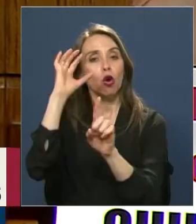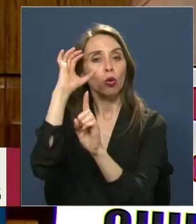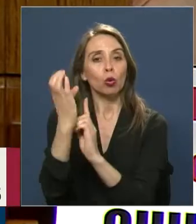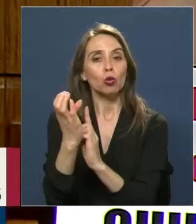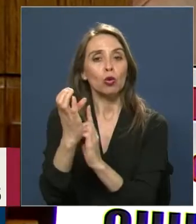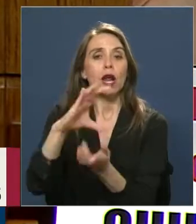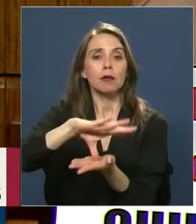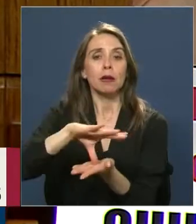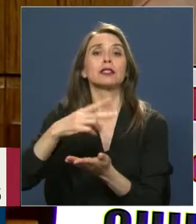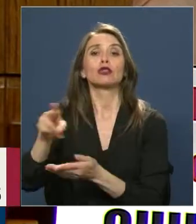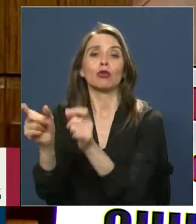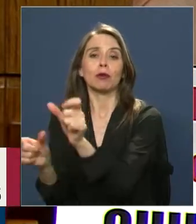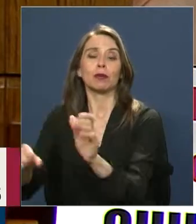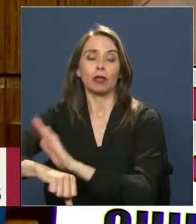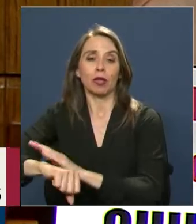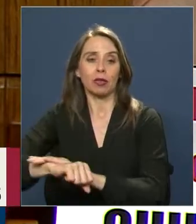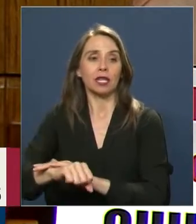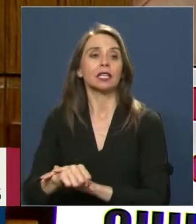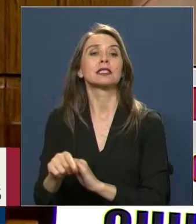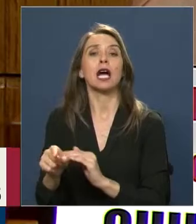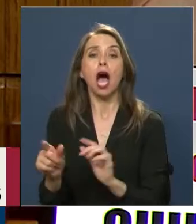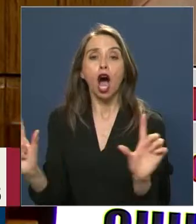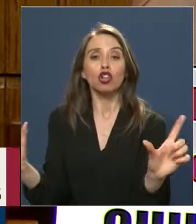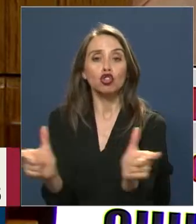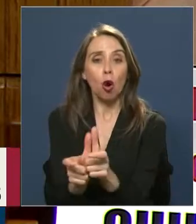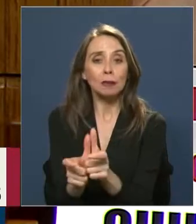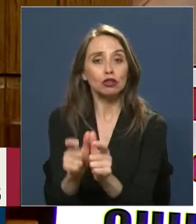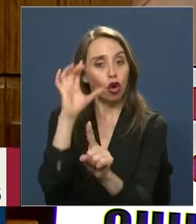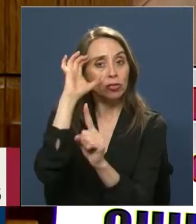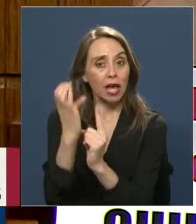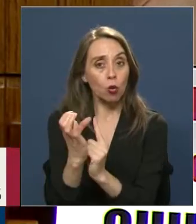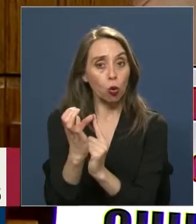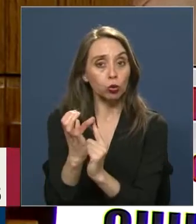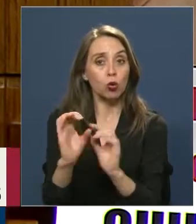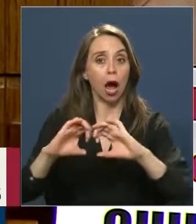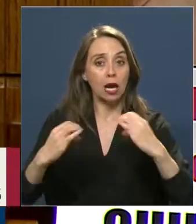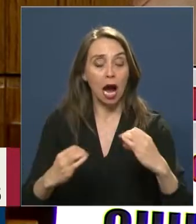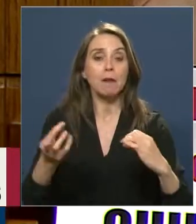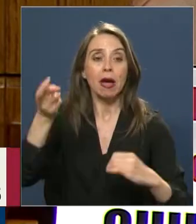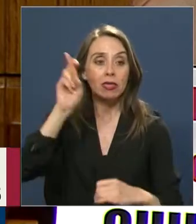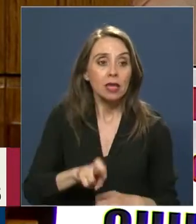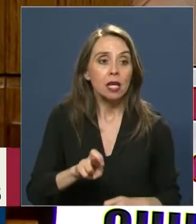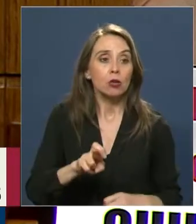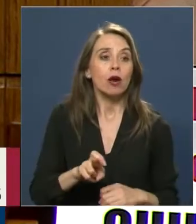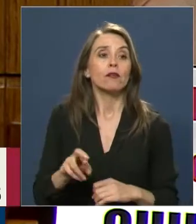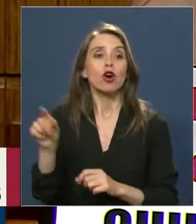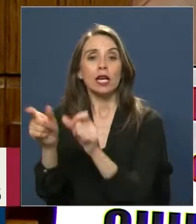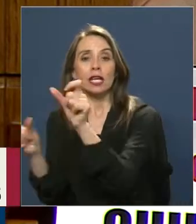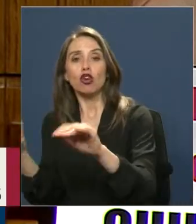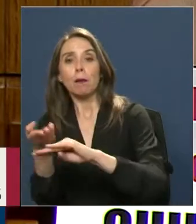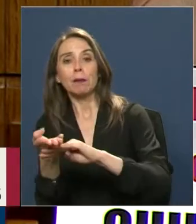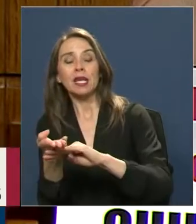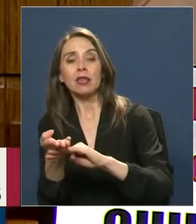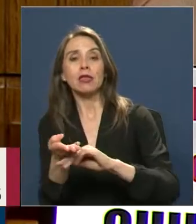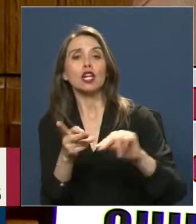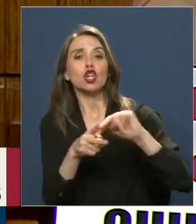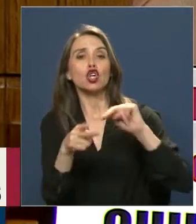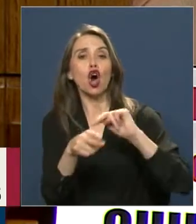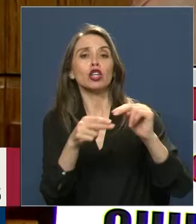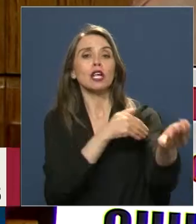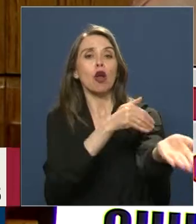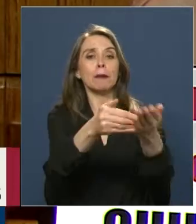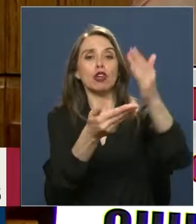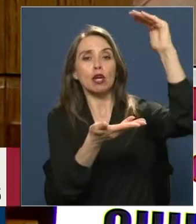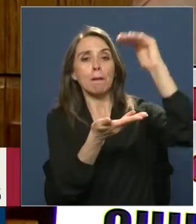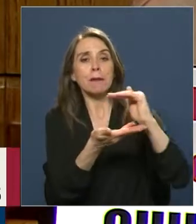que en la comisión se logró, ¿y por qué digo esto? Porque nuevamente tuvimos un déjà vu de recorte a centros culturales